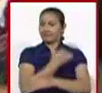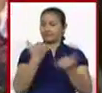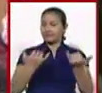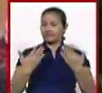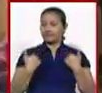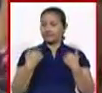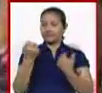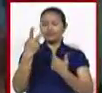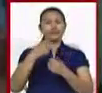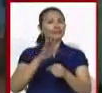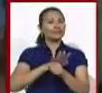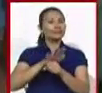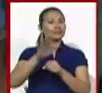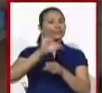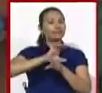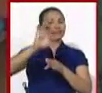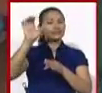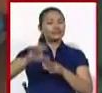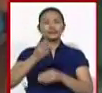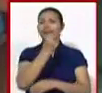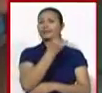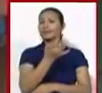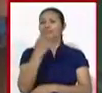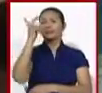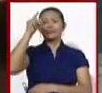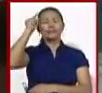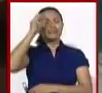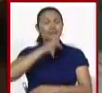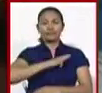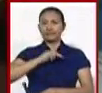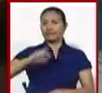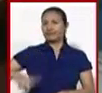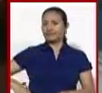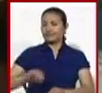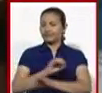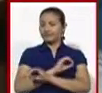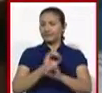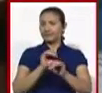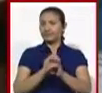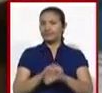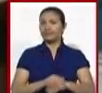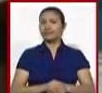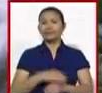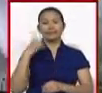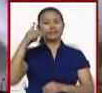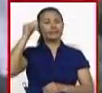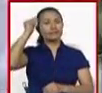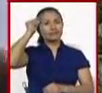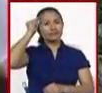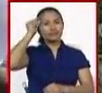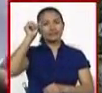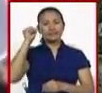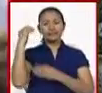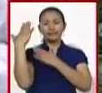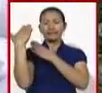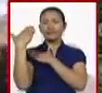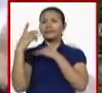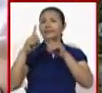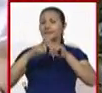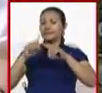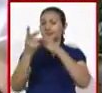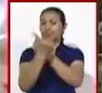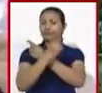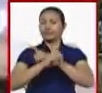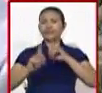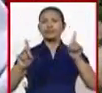Hoy tenemos participación plena. Quizás en algunos gobiernos municipales no son de la línea del gobierno, como el caso de Santa Cruz, pero